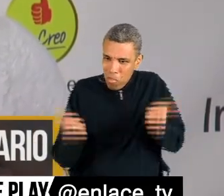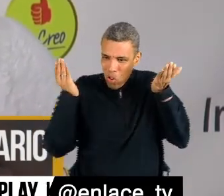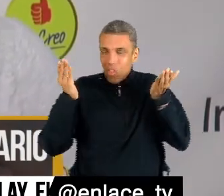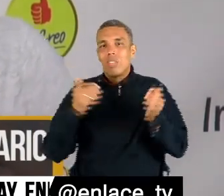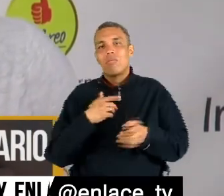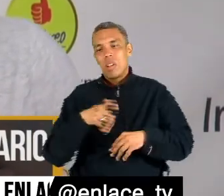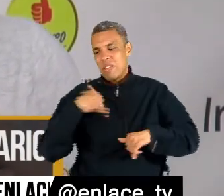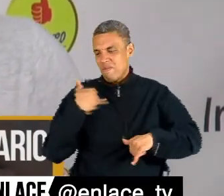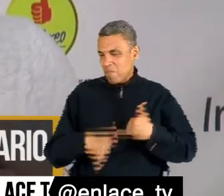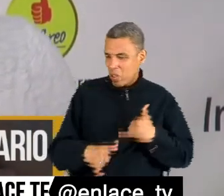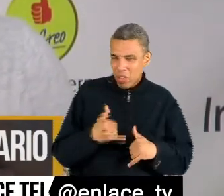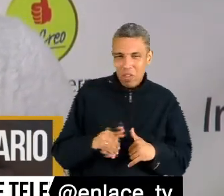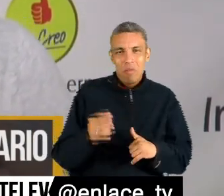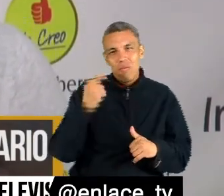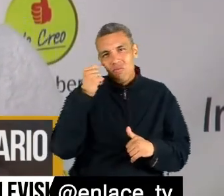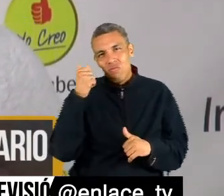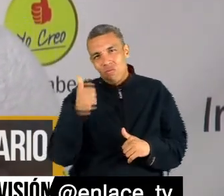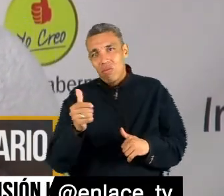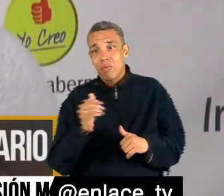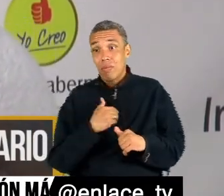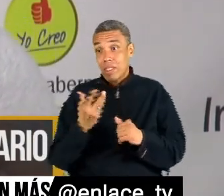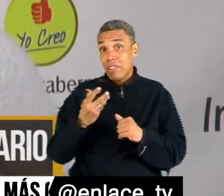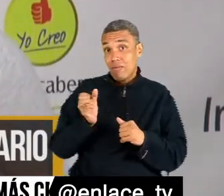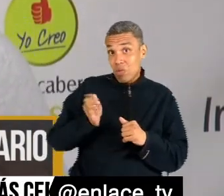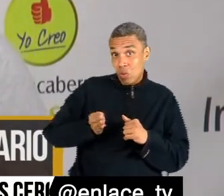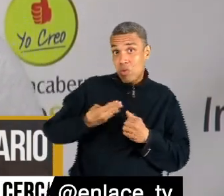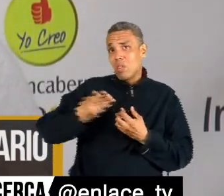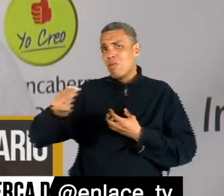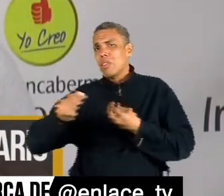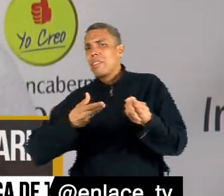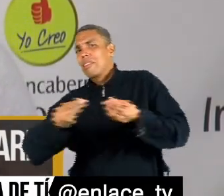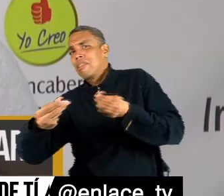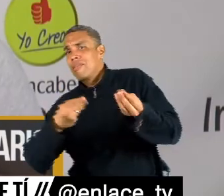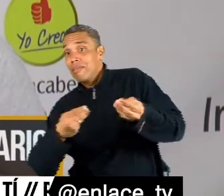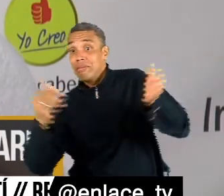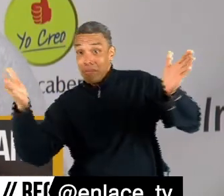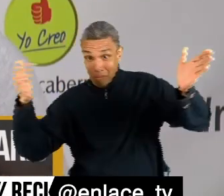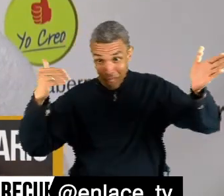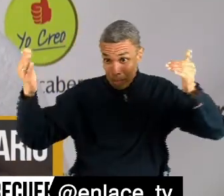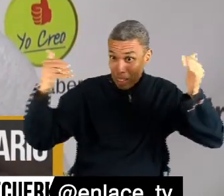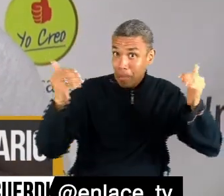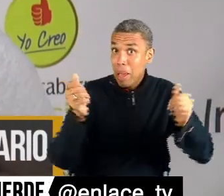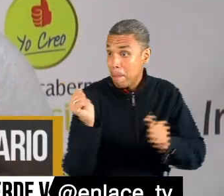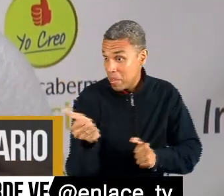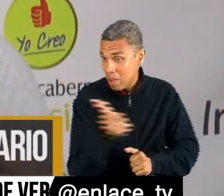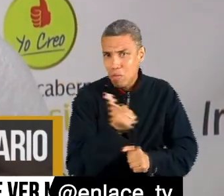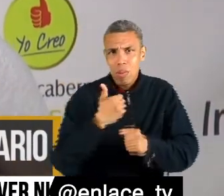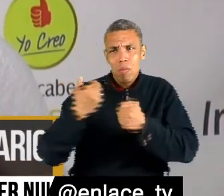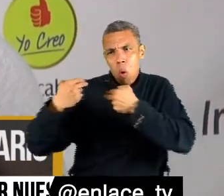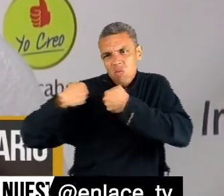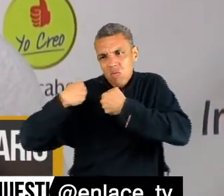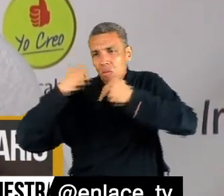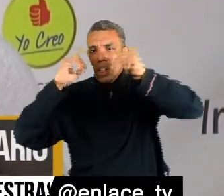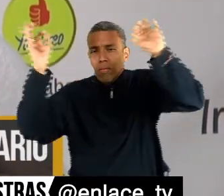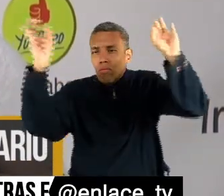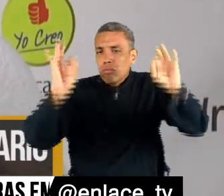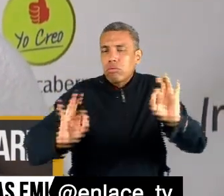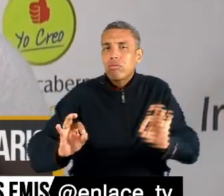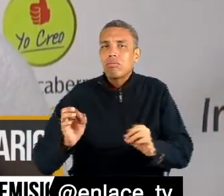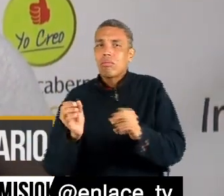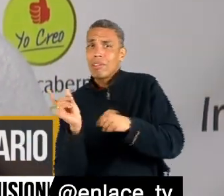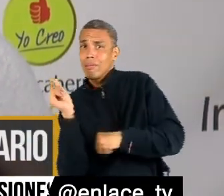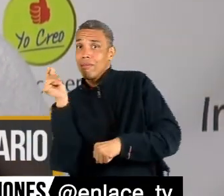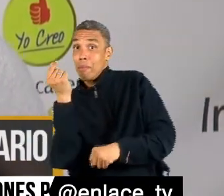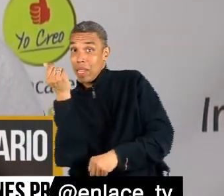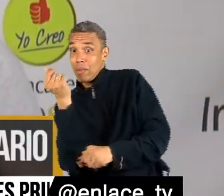para que los clubes se apropien de este tipo de eventos, para que ellos sean los organizadores y el INDERBA sea el que les apoye